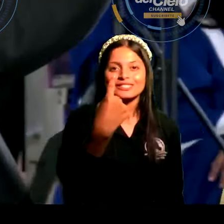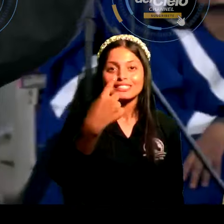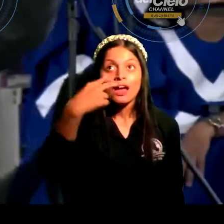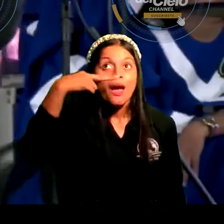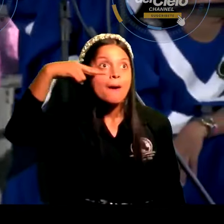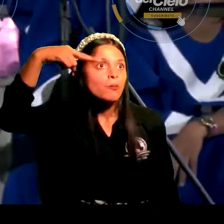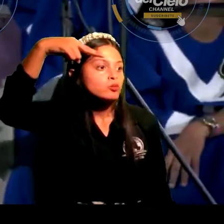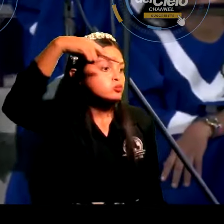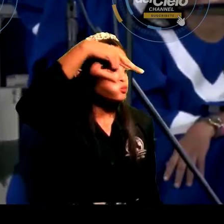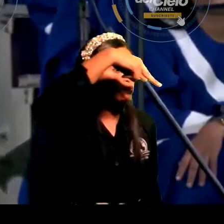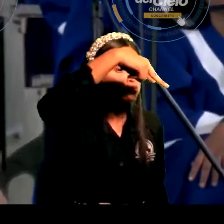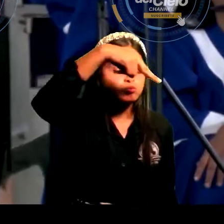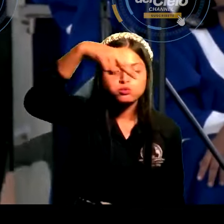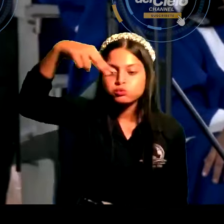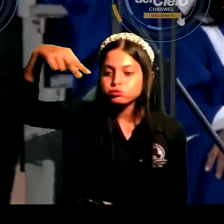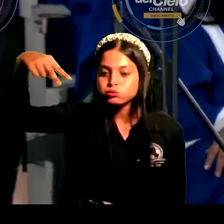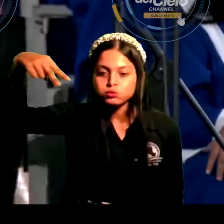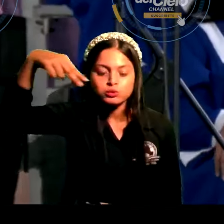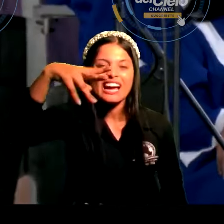Amén, hay uno.